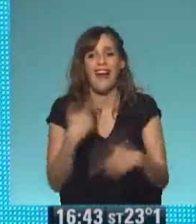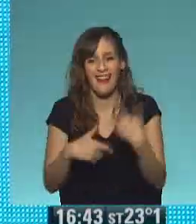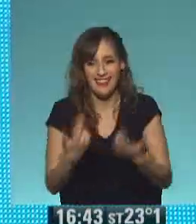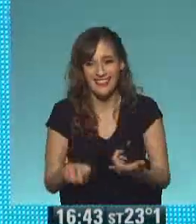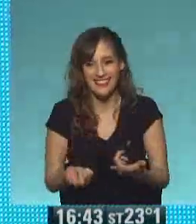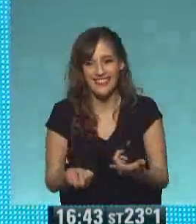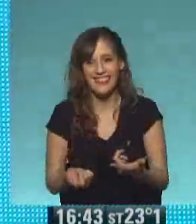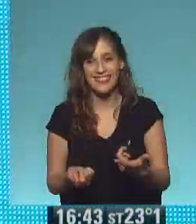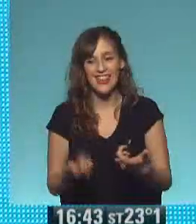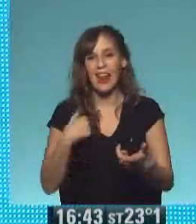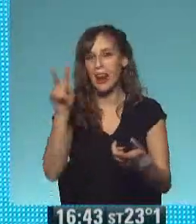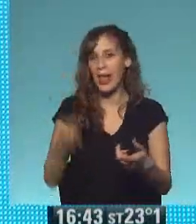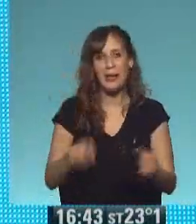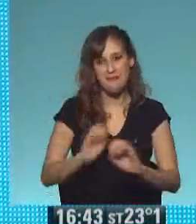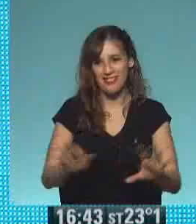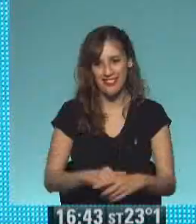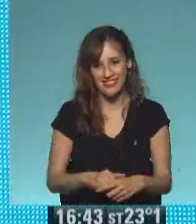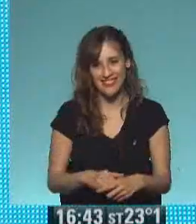y leyendo